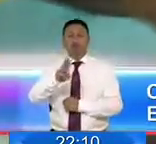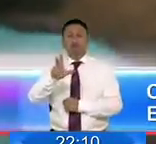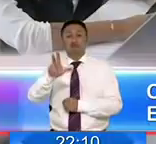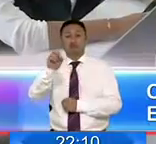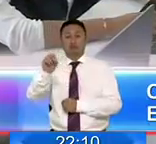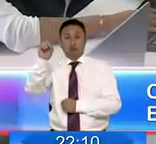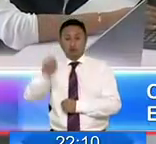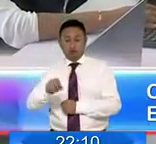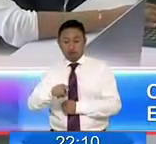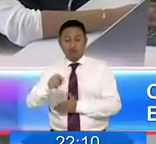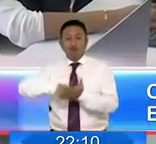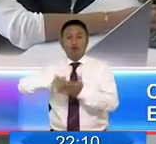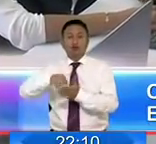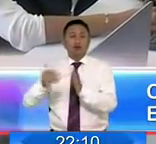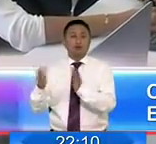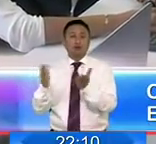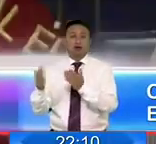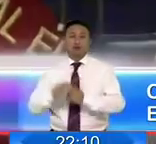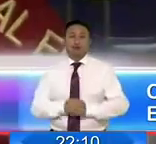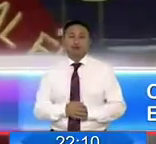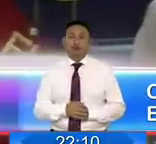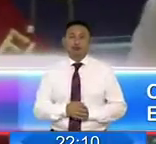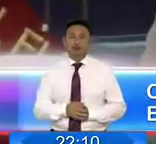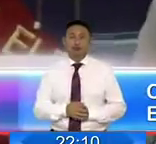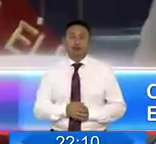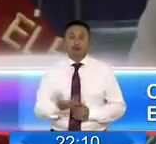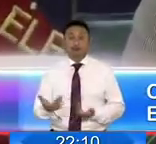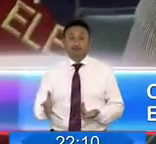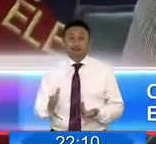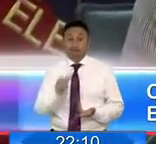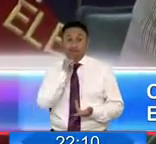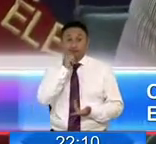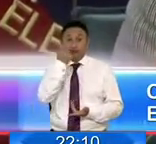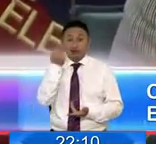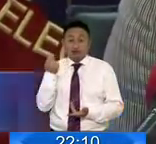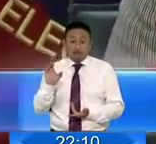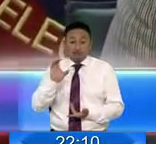63% contrato ocasional. Esta falta de financiamiento,